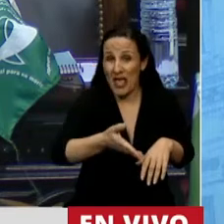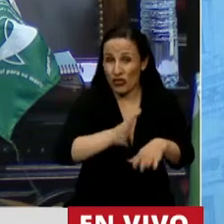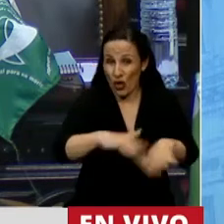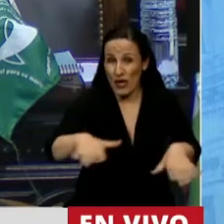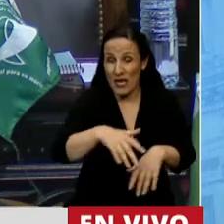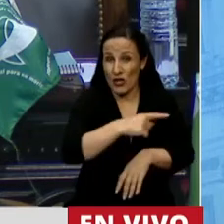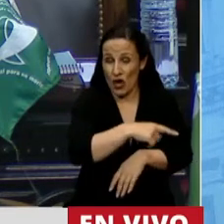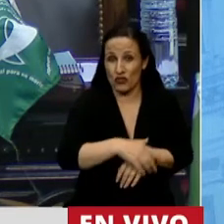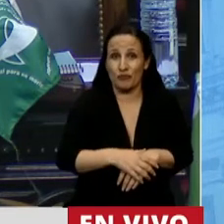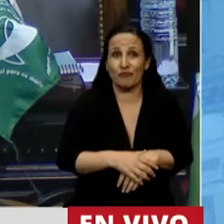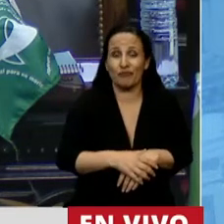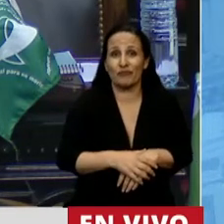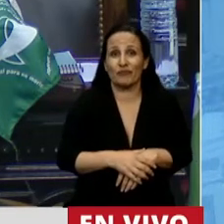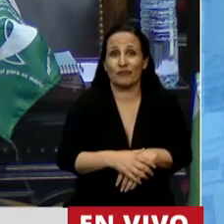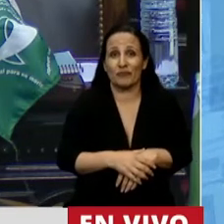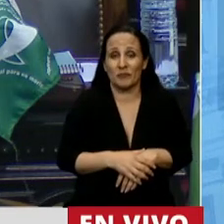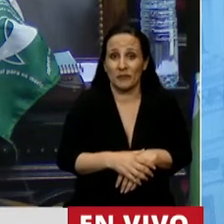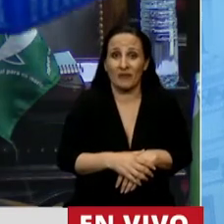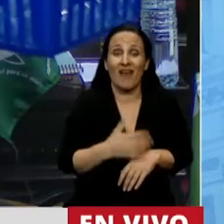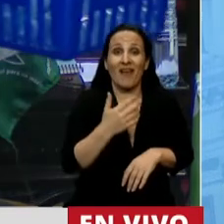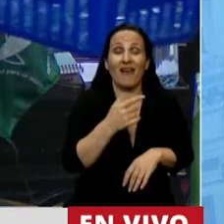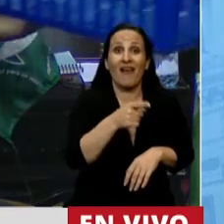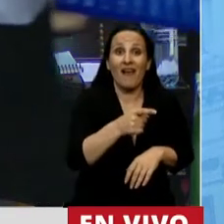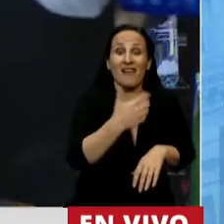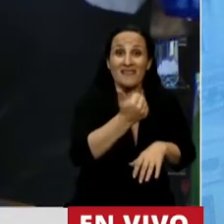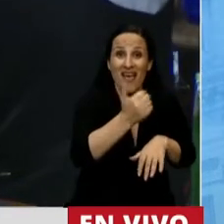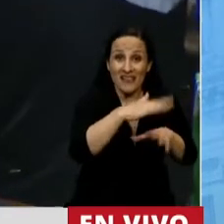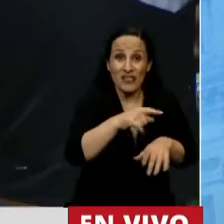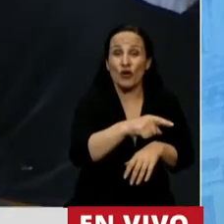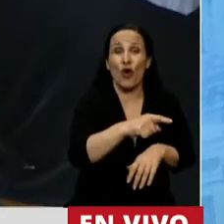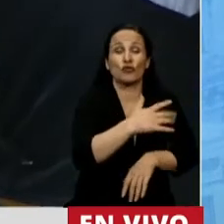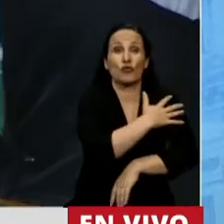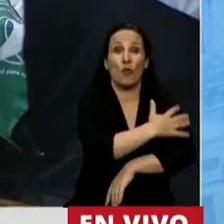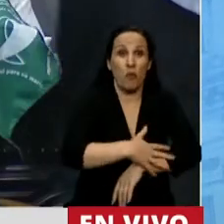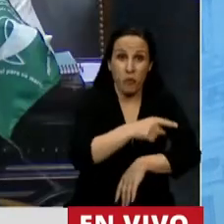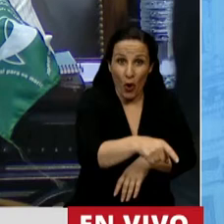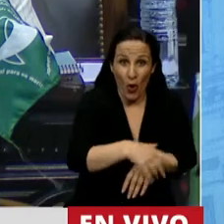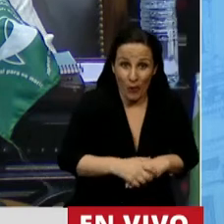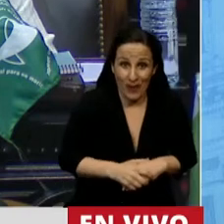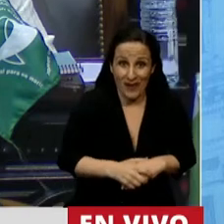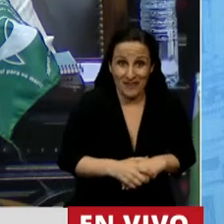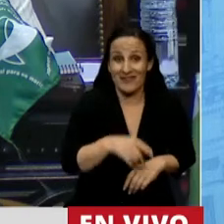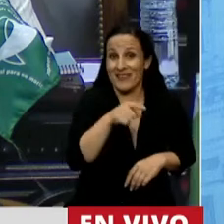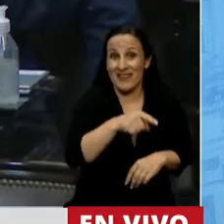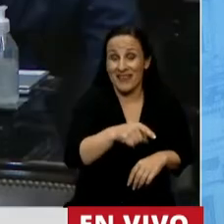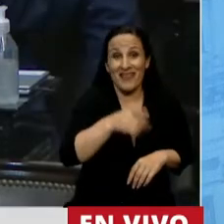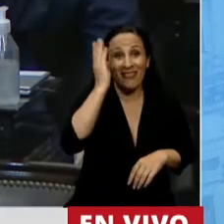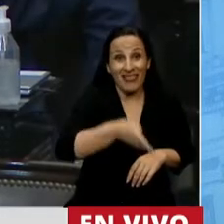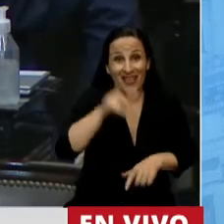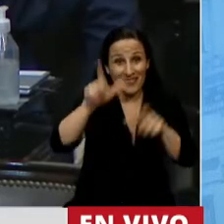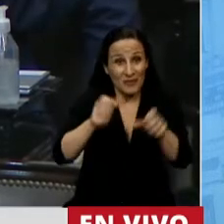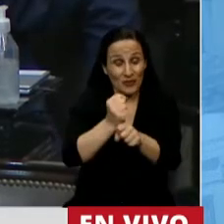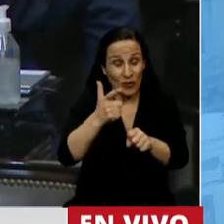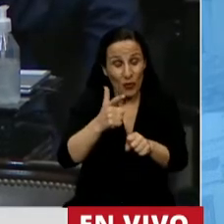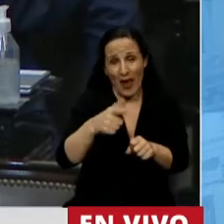los niños. 6 de cada 10 chicos en nuestro país son pobres y la tasa de desempleo es la más alta en los últimos 15